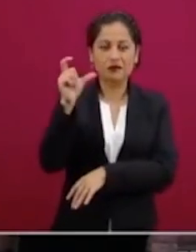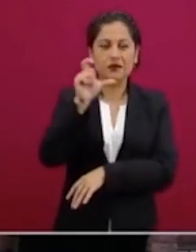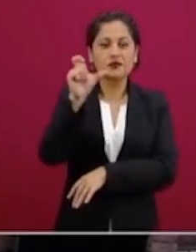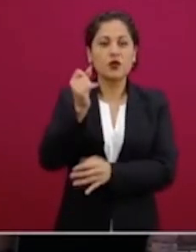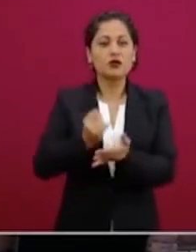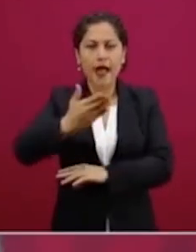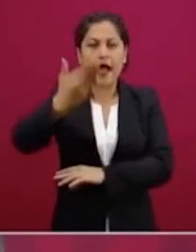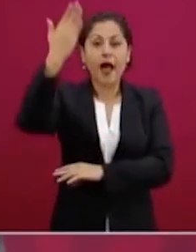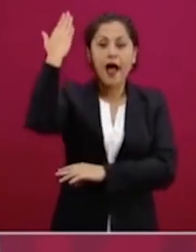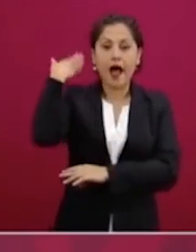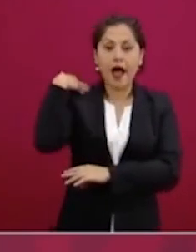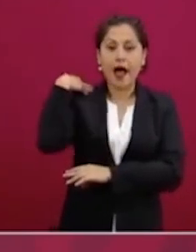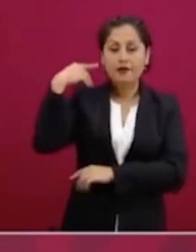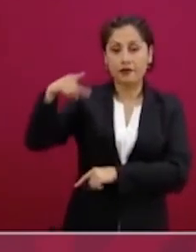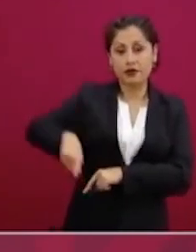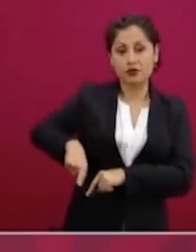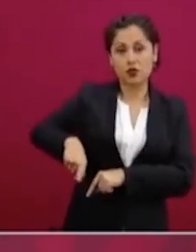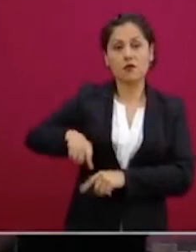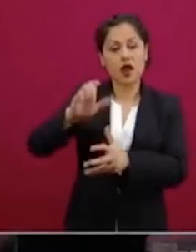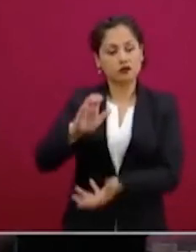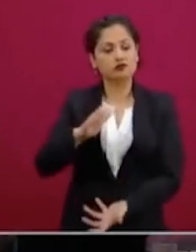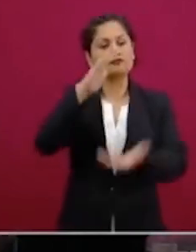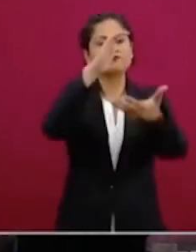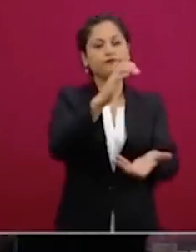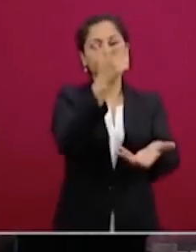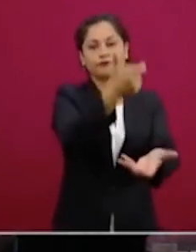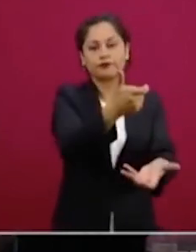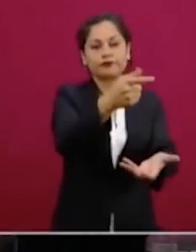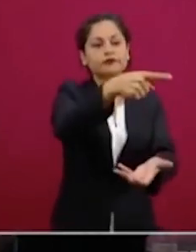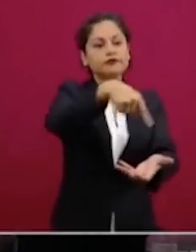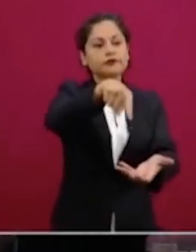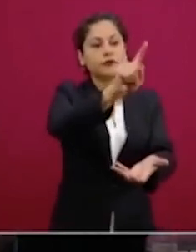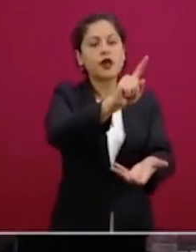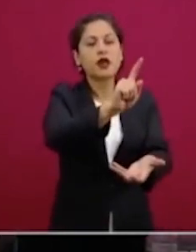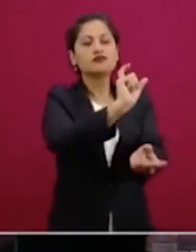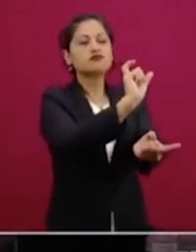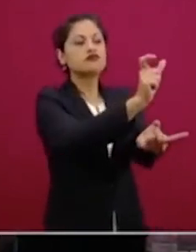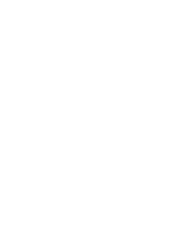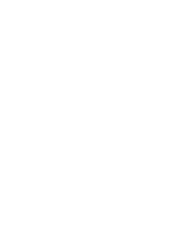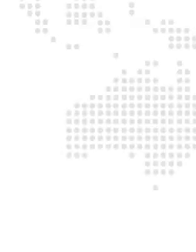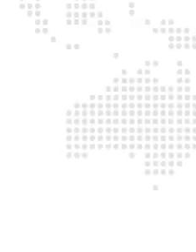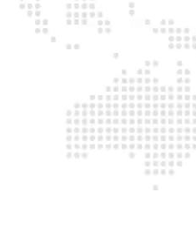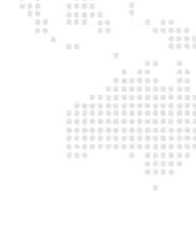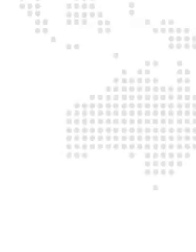Ahora todo es directo al beneficiario.